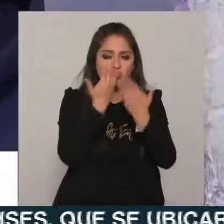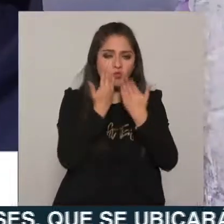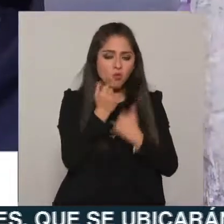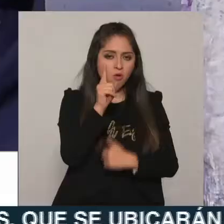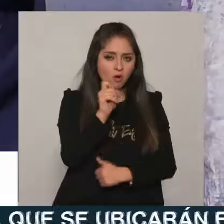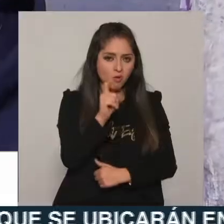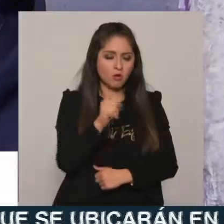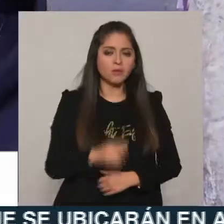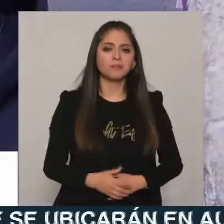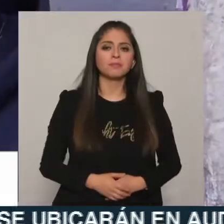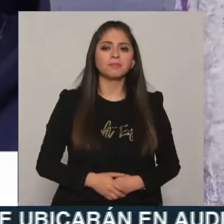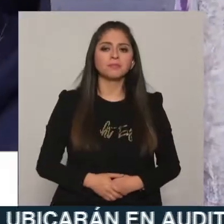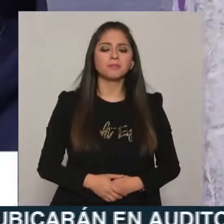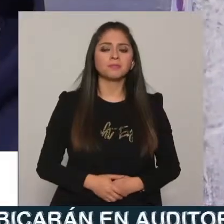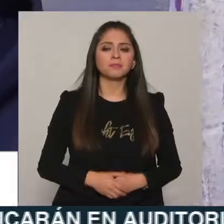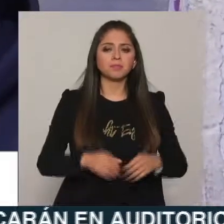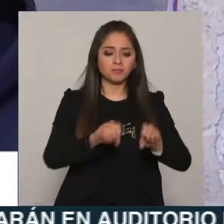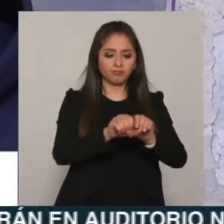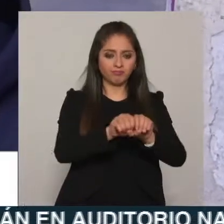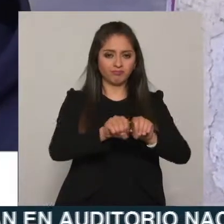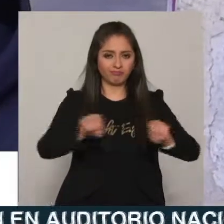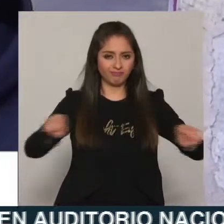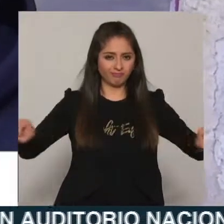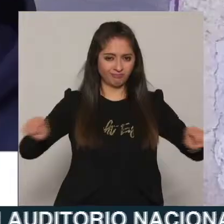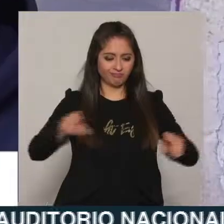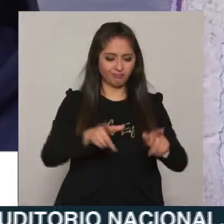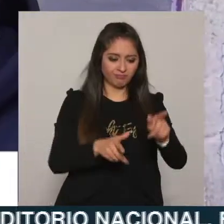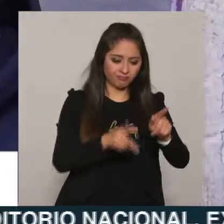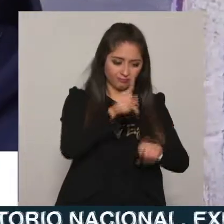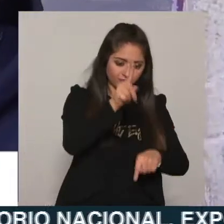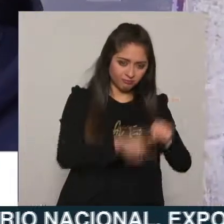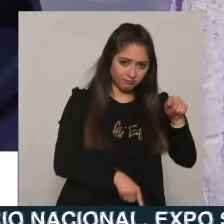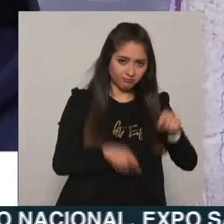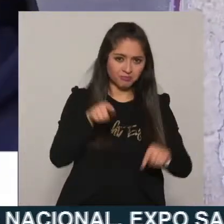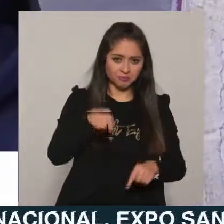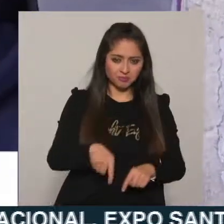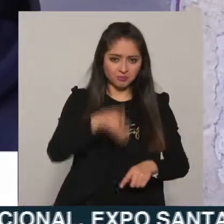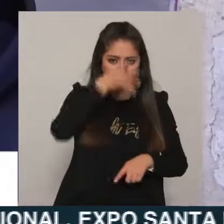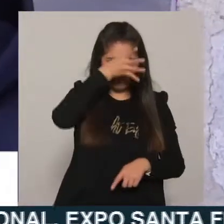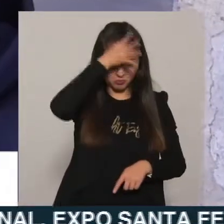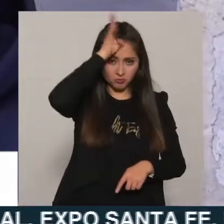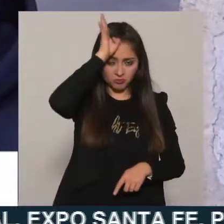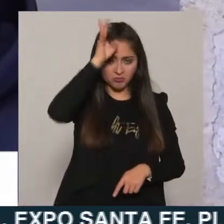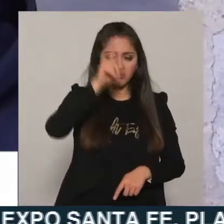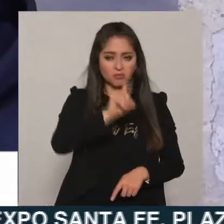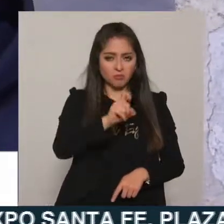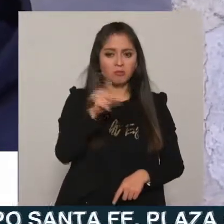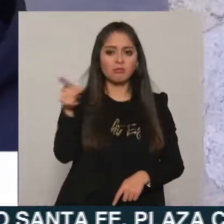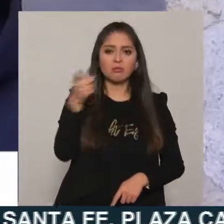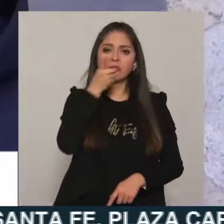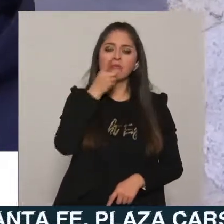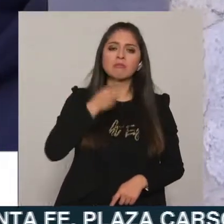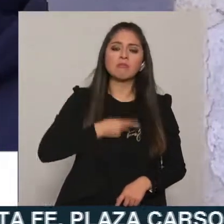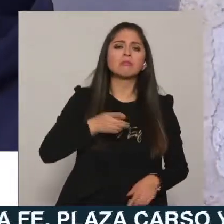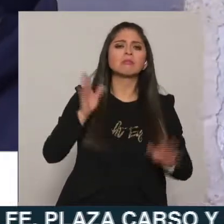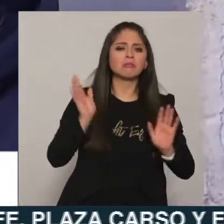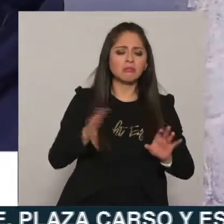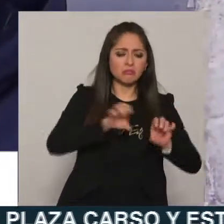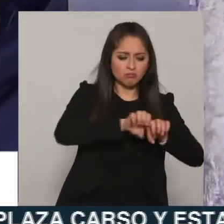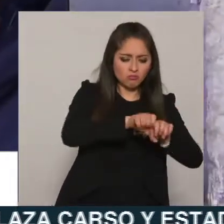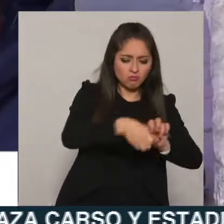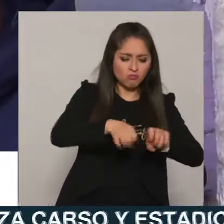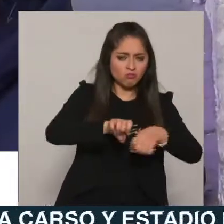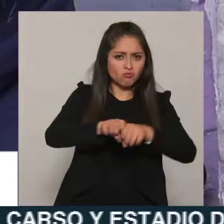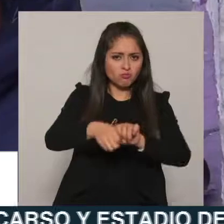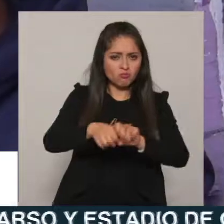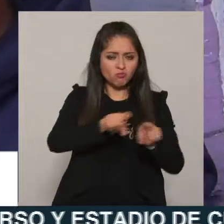cuando desconectaron los bomberos de la toma de agua. Nos dijeron que ya habían conectado los